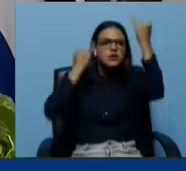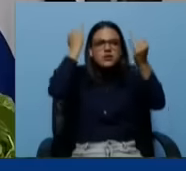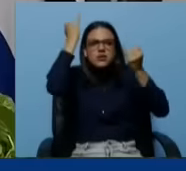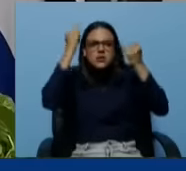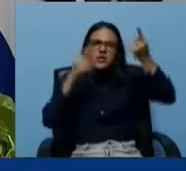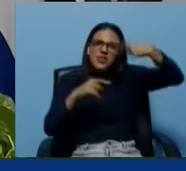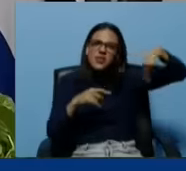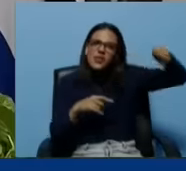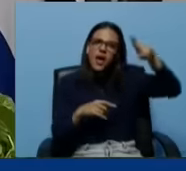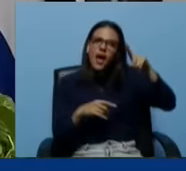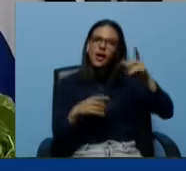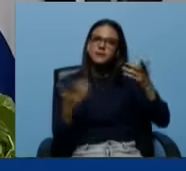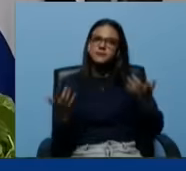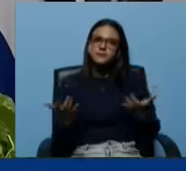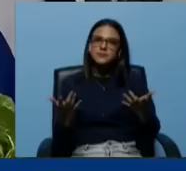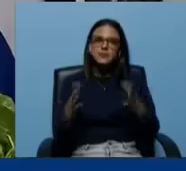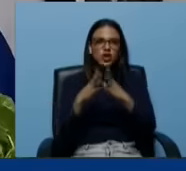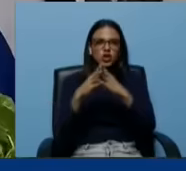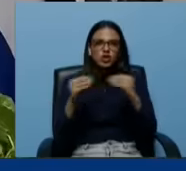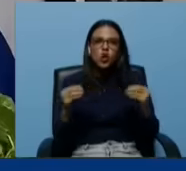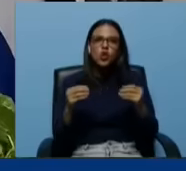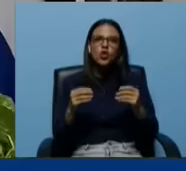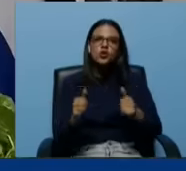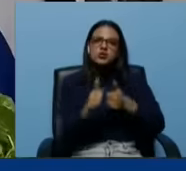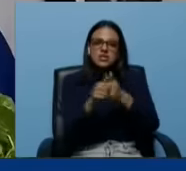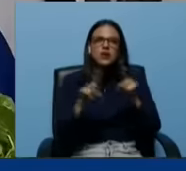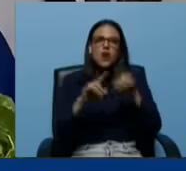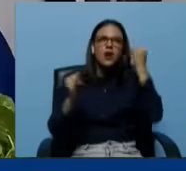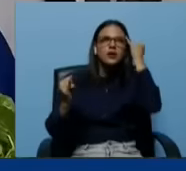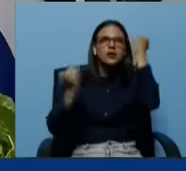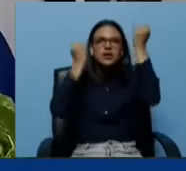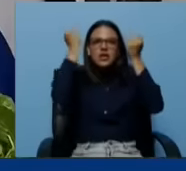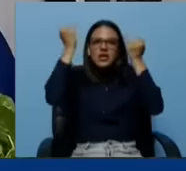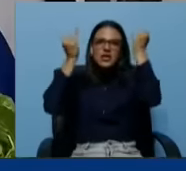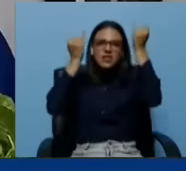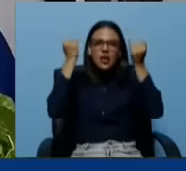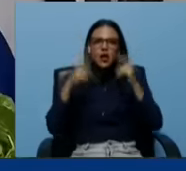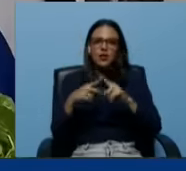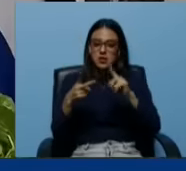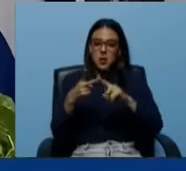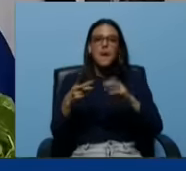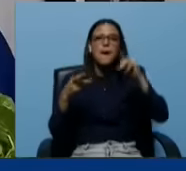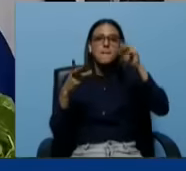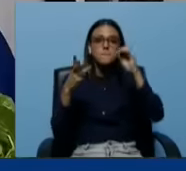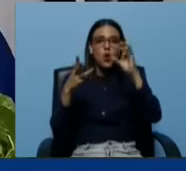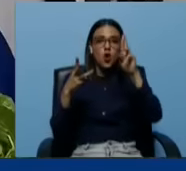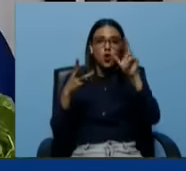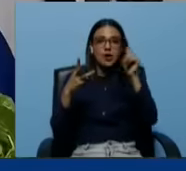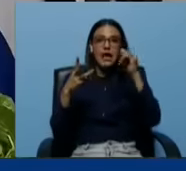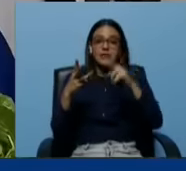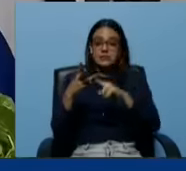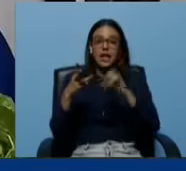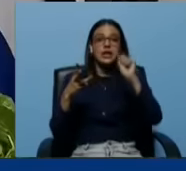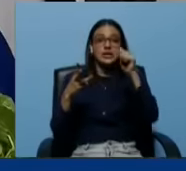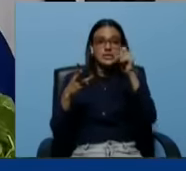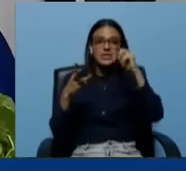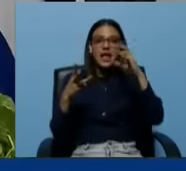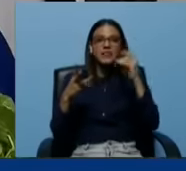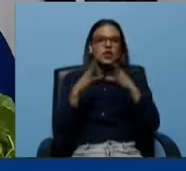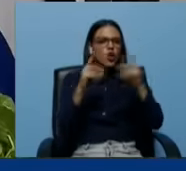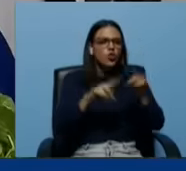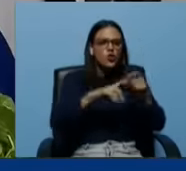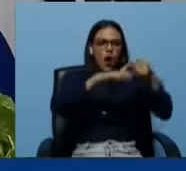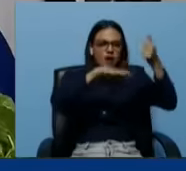Martín, Hidalgo, Petión, Morazán, Sandino y tantos